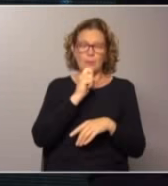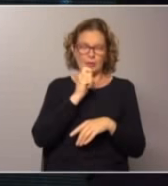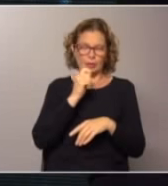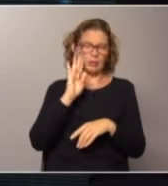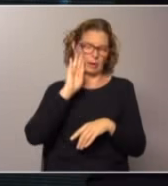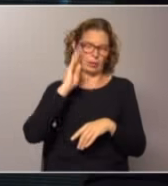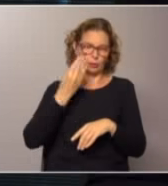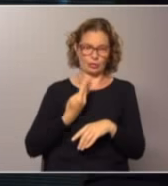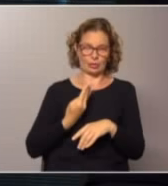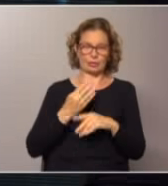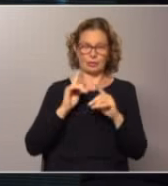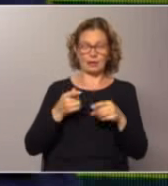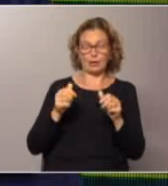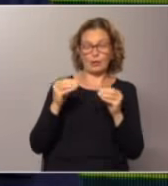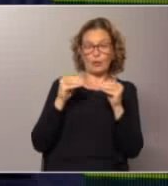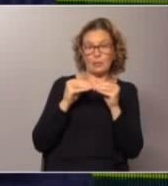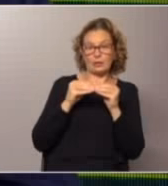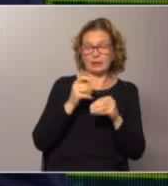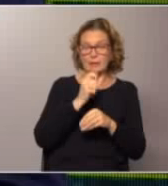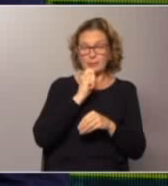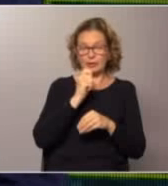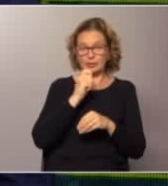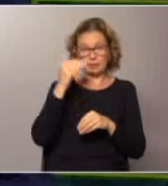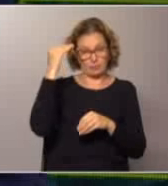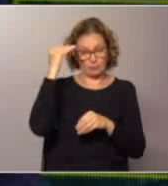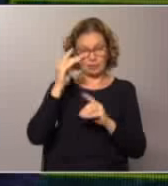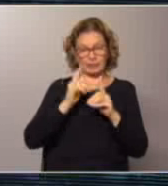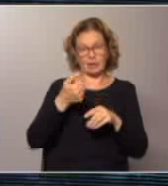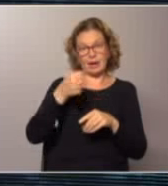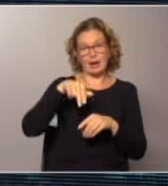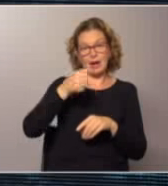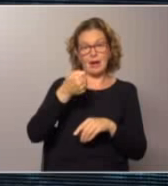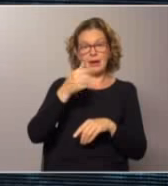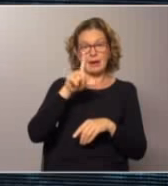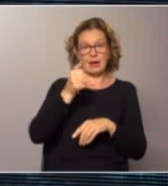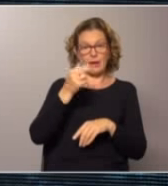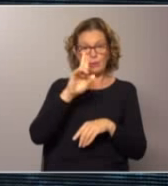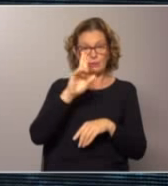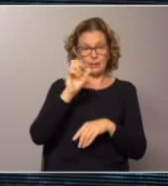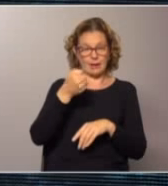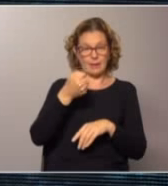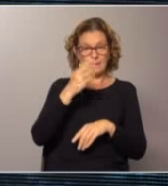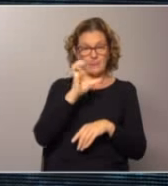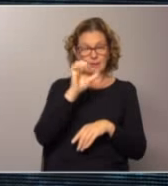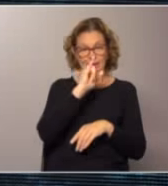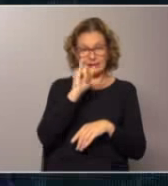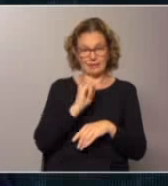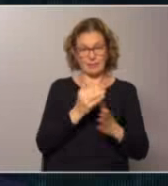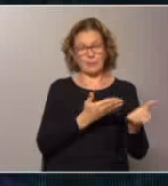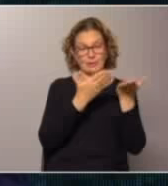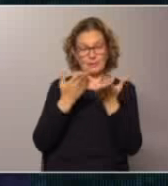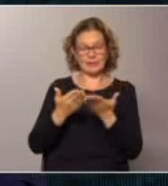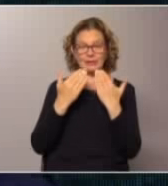reconocido y nuestra compañera periodista y docente también a la laura pérez bienvenidos gracias hola